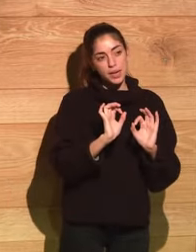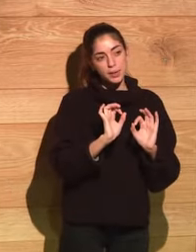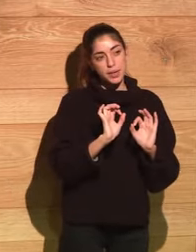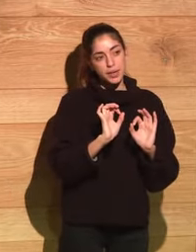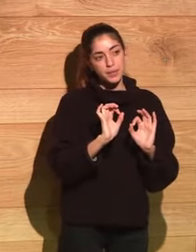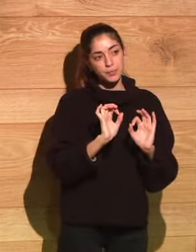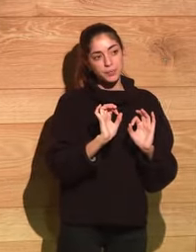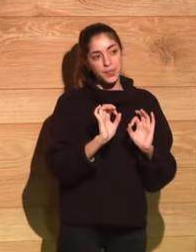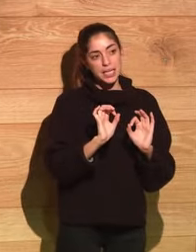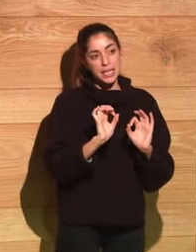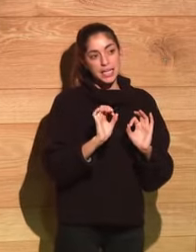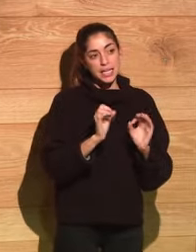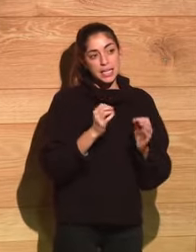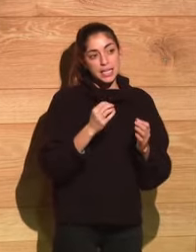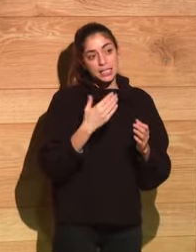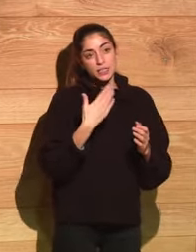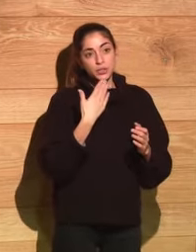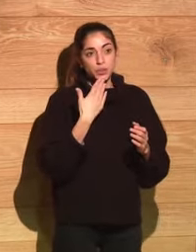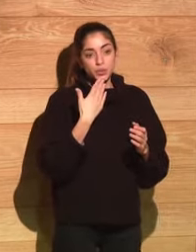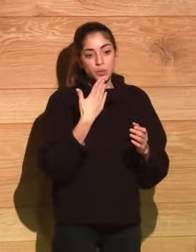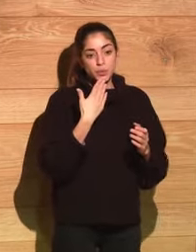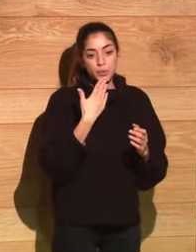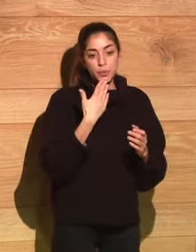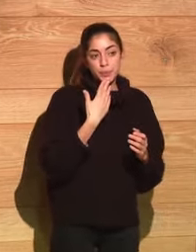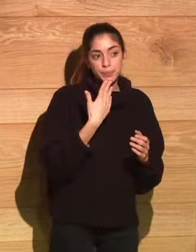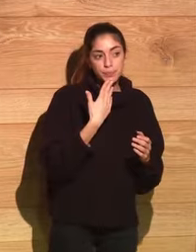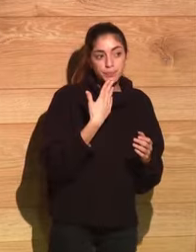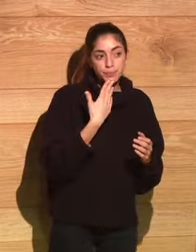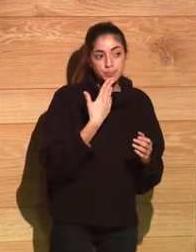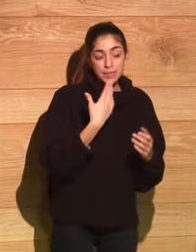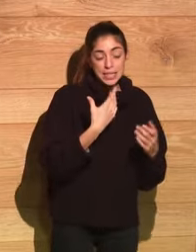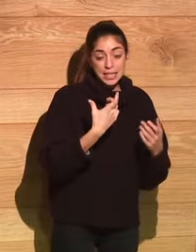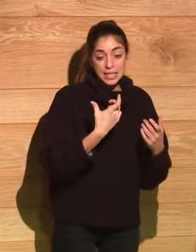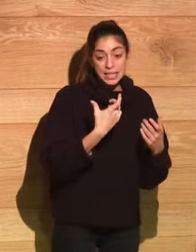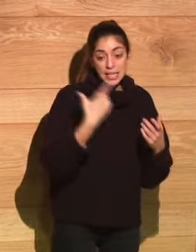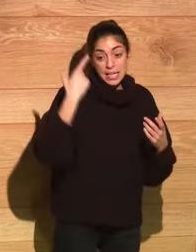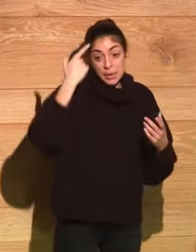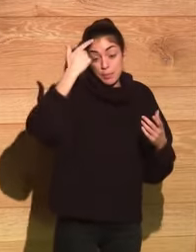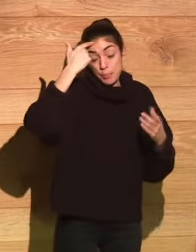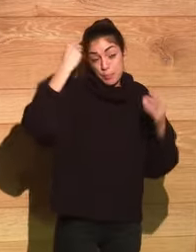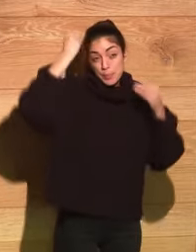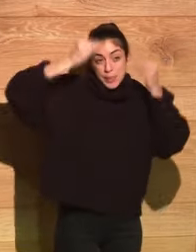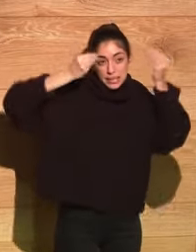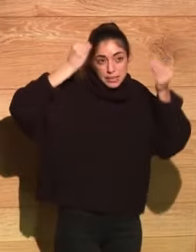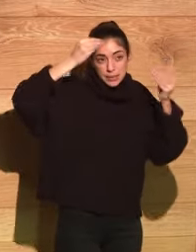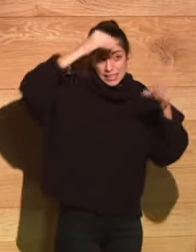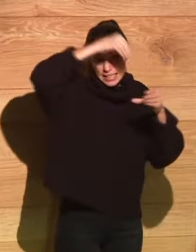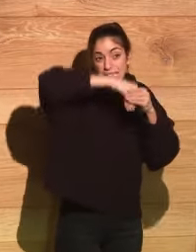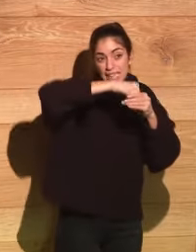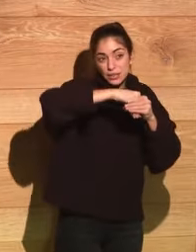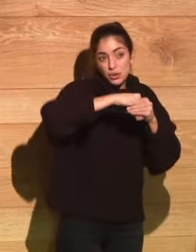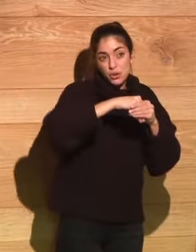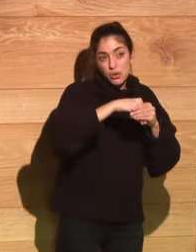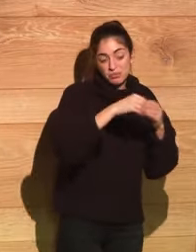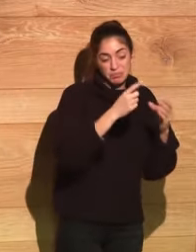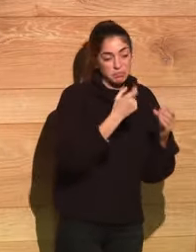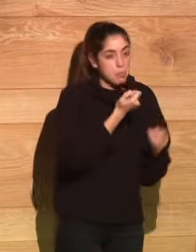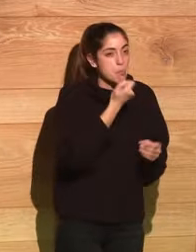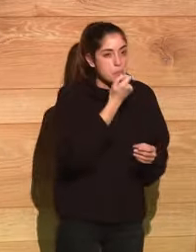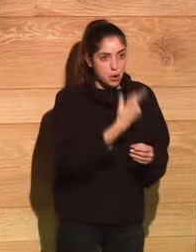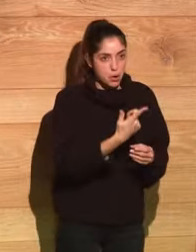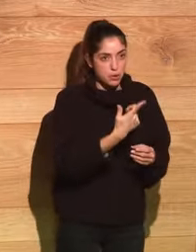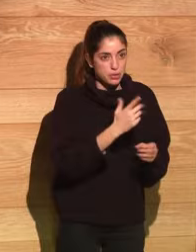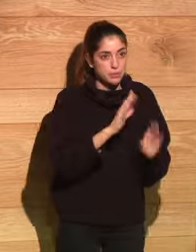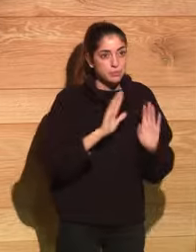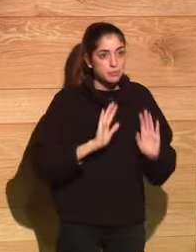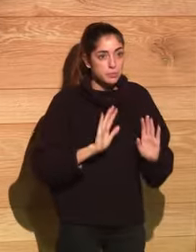que tiene muy poco recorrido, por decirlo así, en las categorías del pensamiento, ¿no? Lo fundamental es siempre saber cuál es